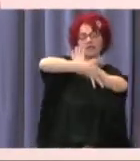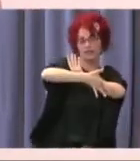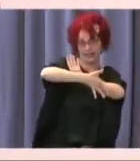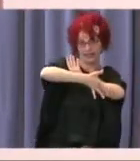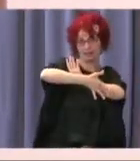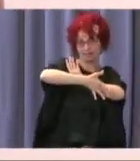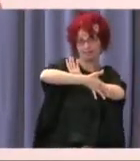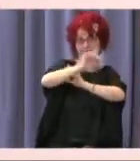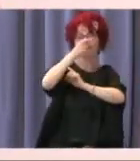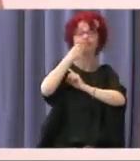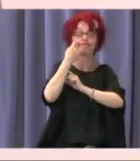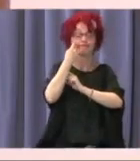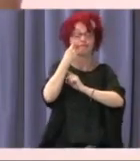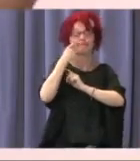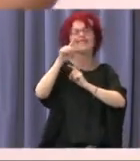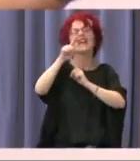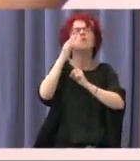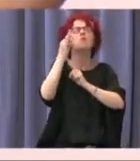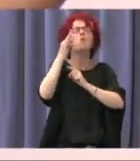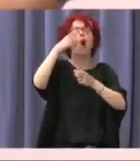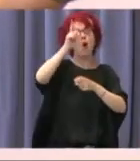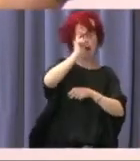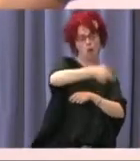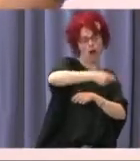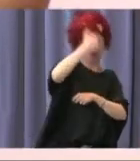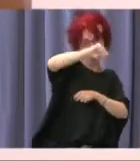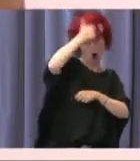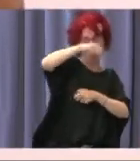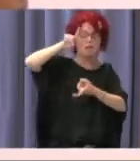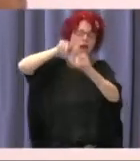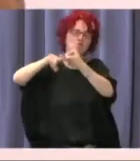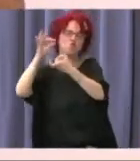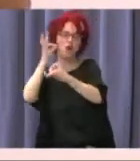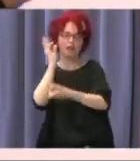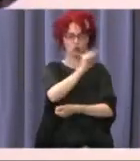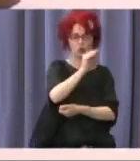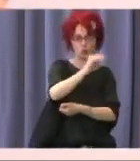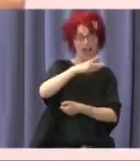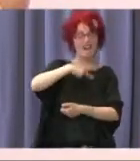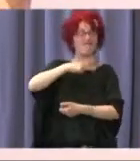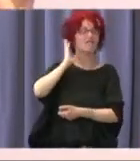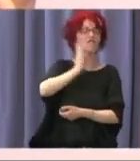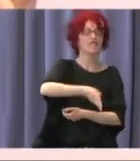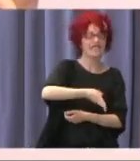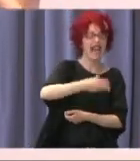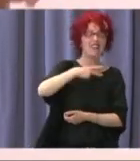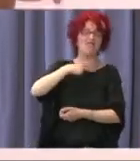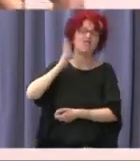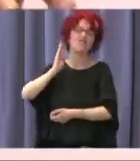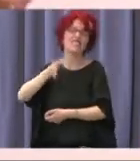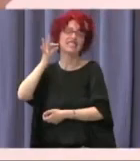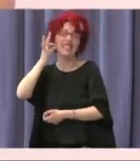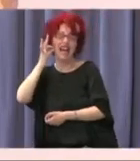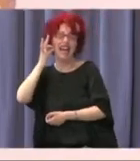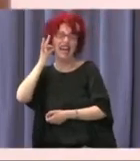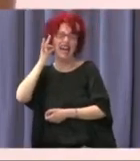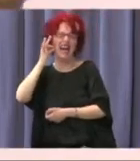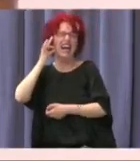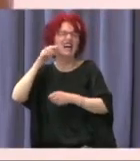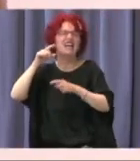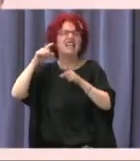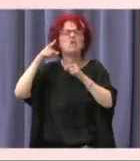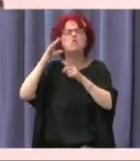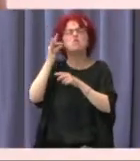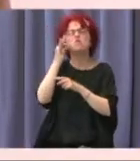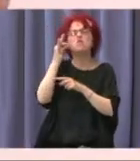Sexta, coloquial, poco usado, mujer del juez, era como se decía. Fiscal, fiscala. La última, séptima, coloquial, desusado,